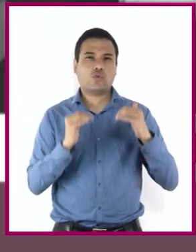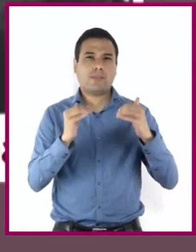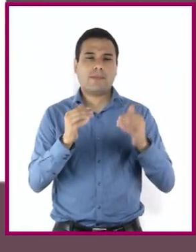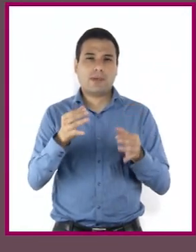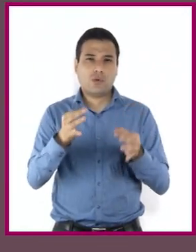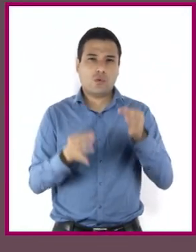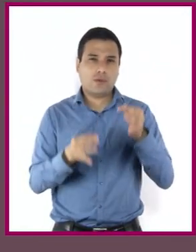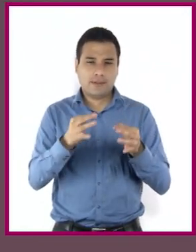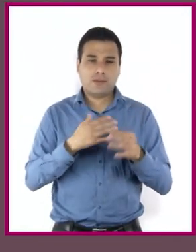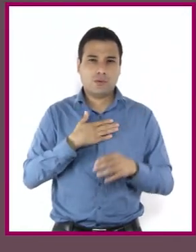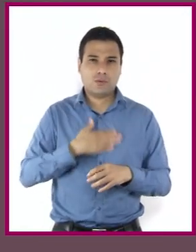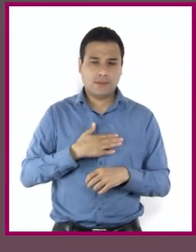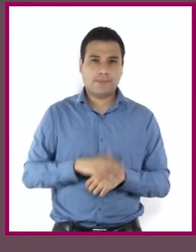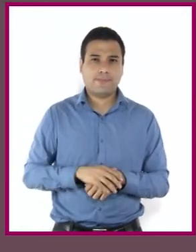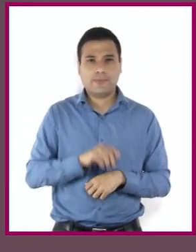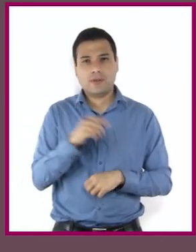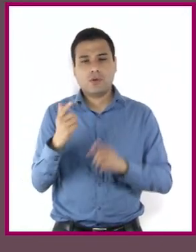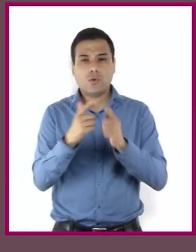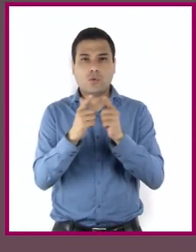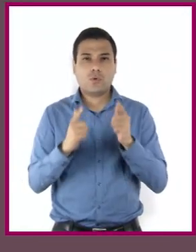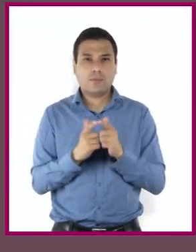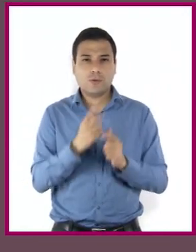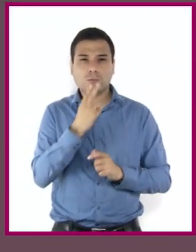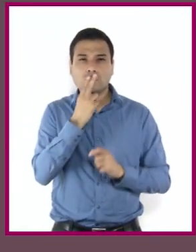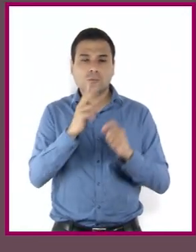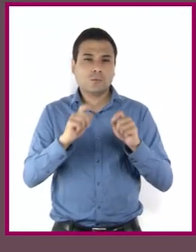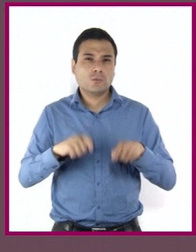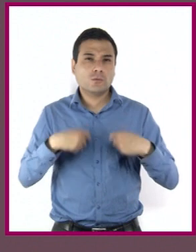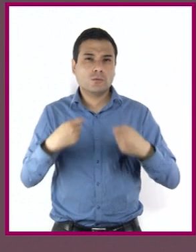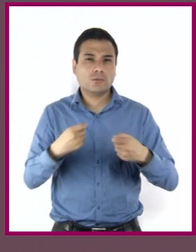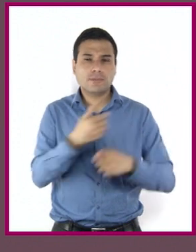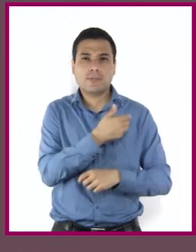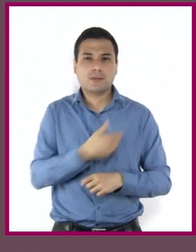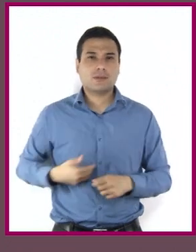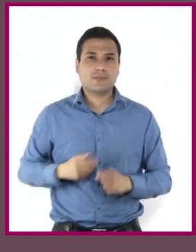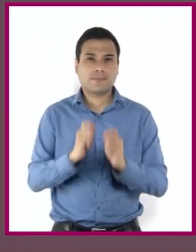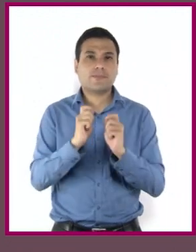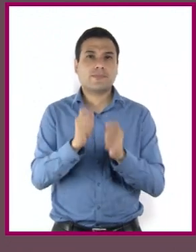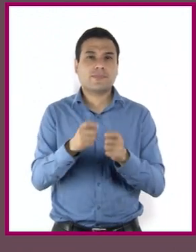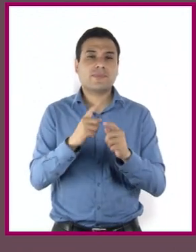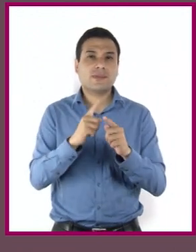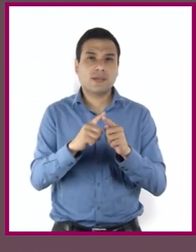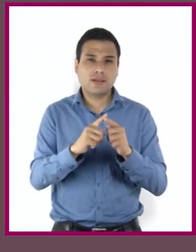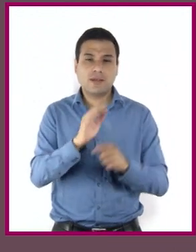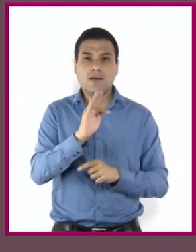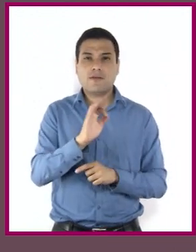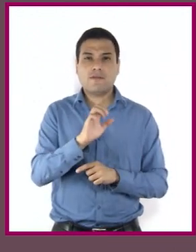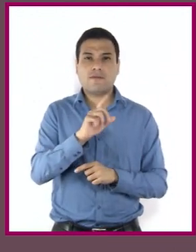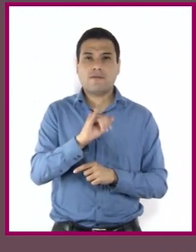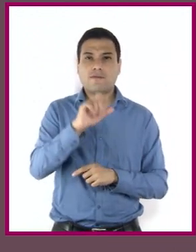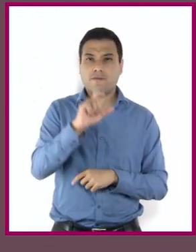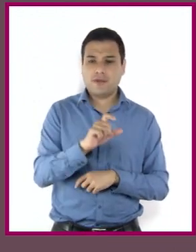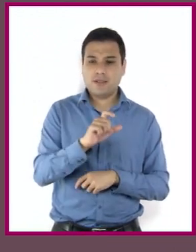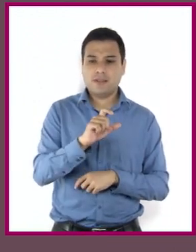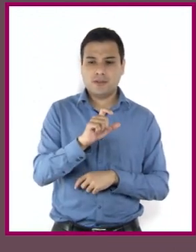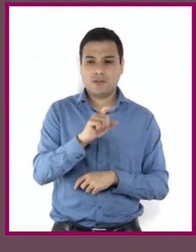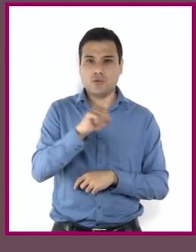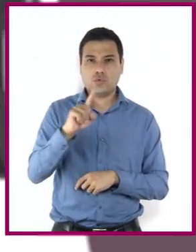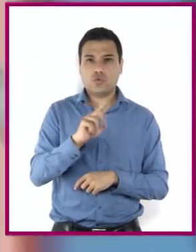Justicia, mientras que los conservadores nombraron presidente de forma alternada a Félix Zuluaga y a Miguel